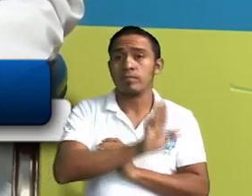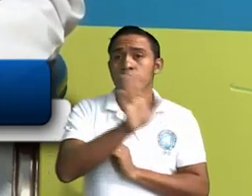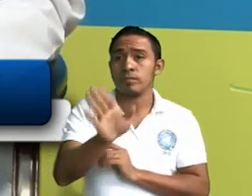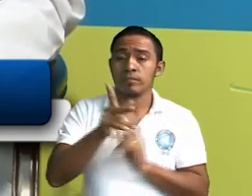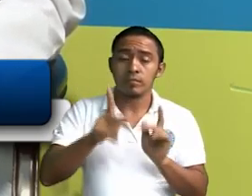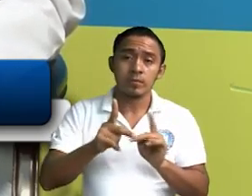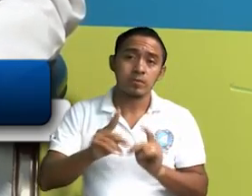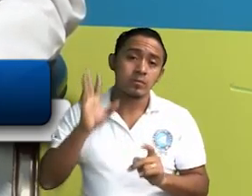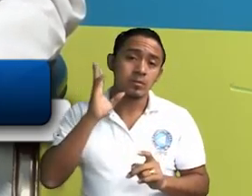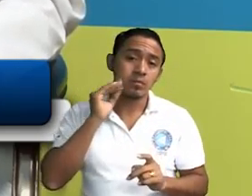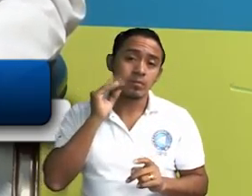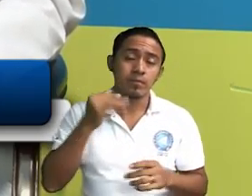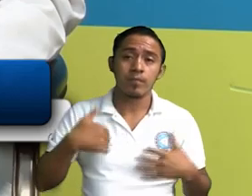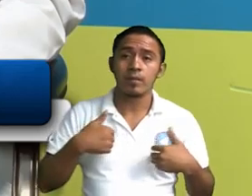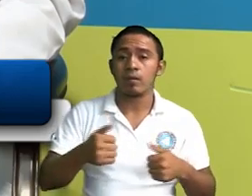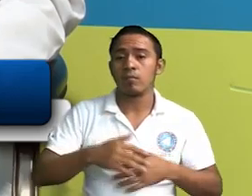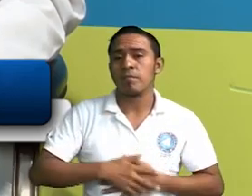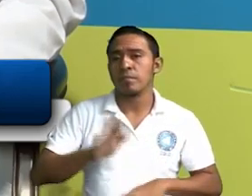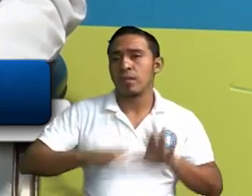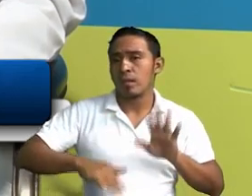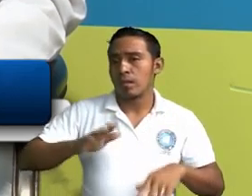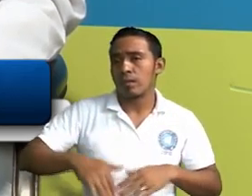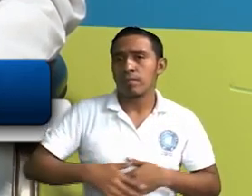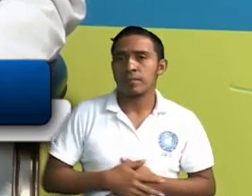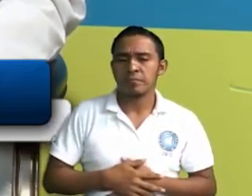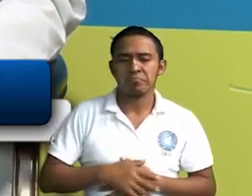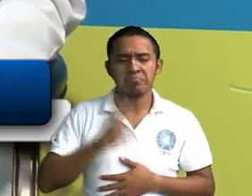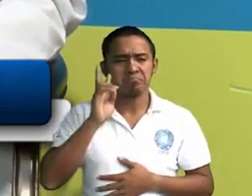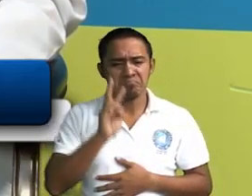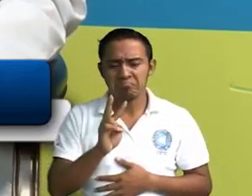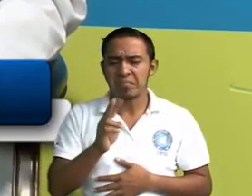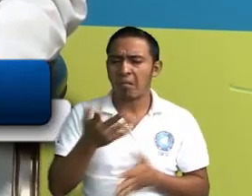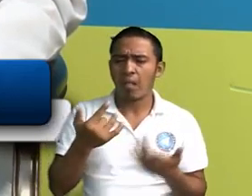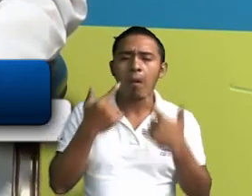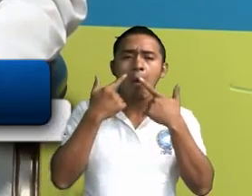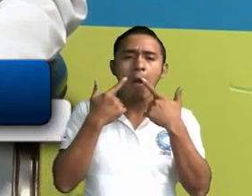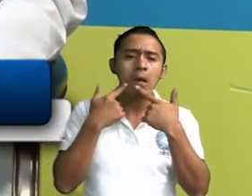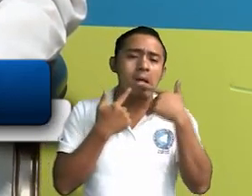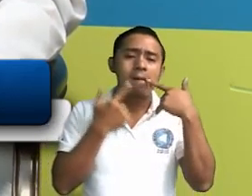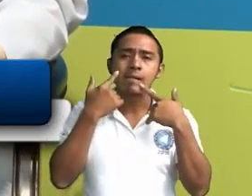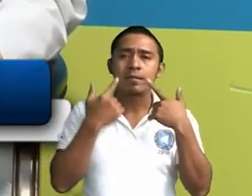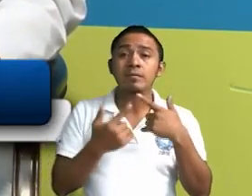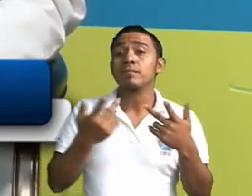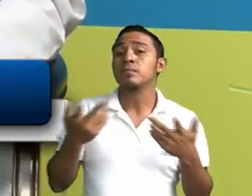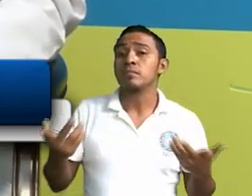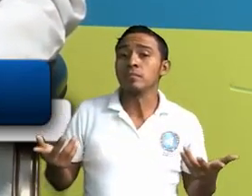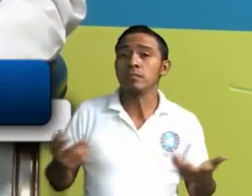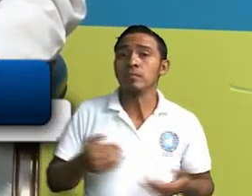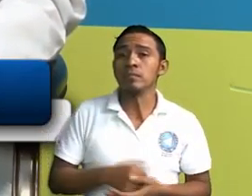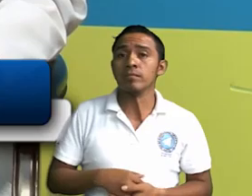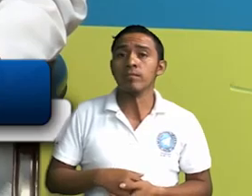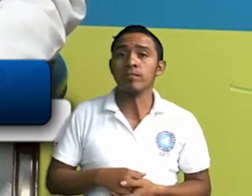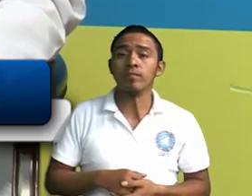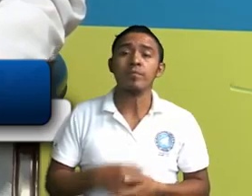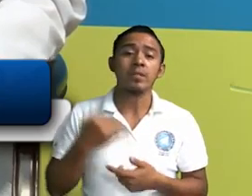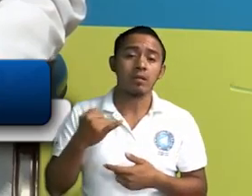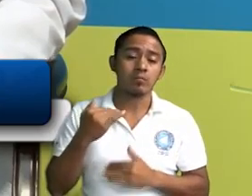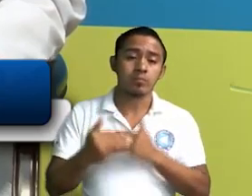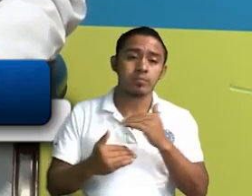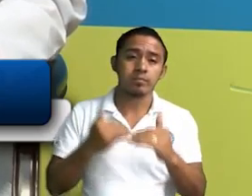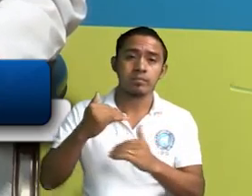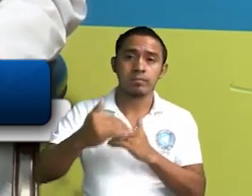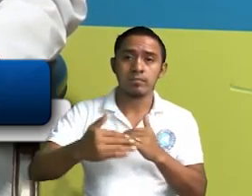profesional de la salud porque muchas veces no le tomamos importancia y son cosas que realmente van avanzando